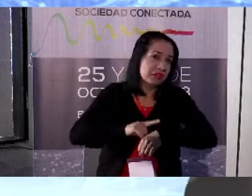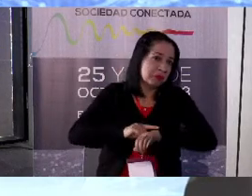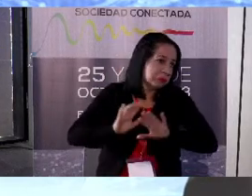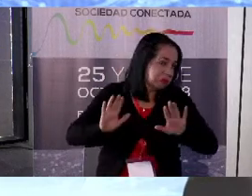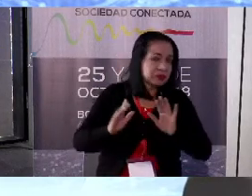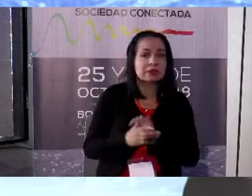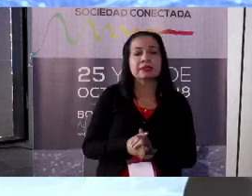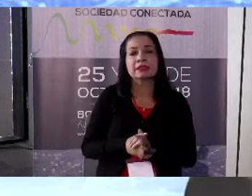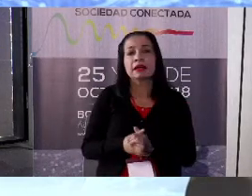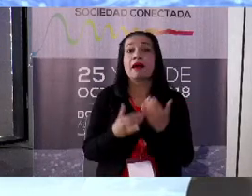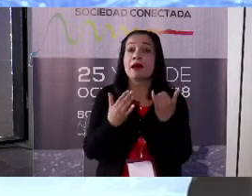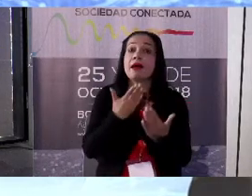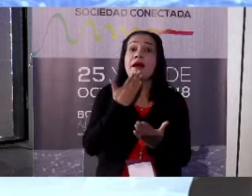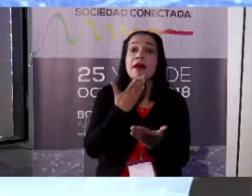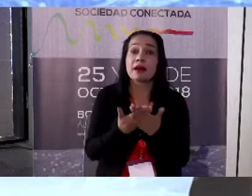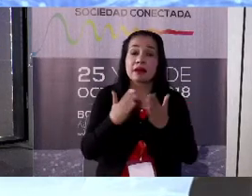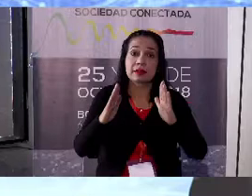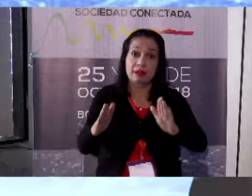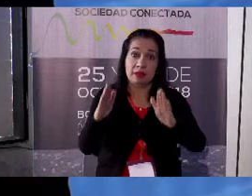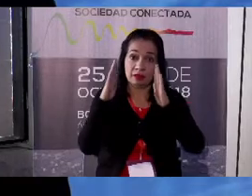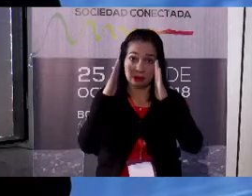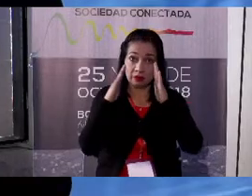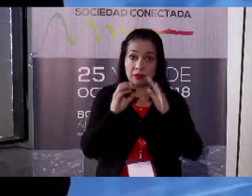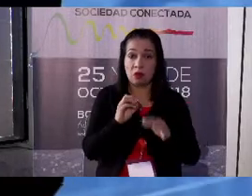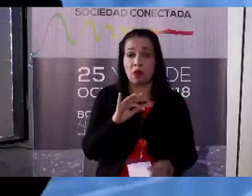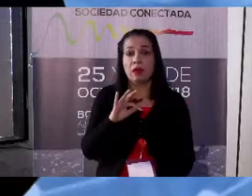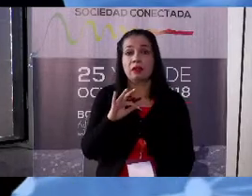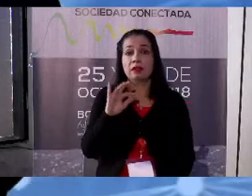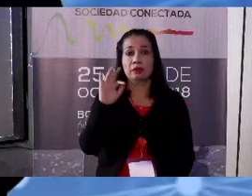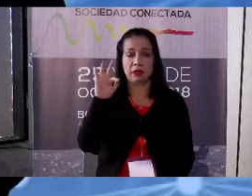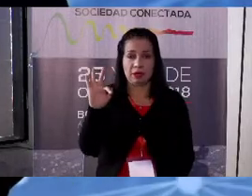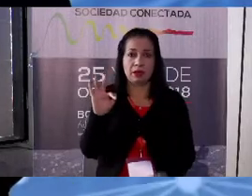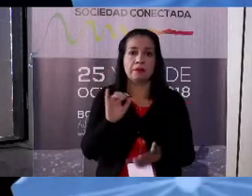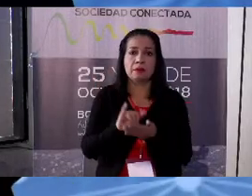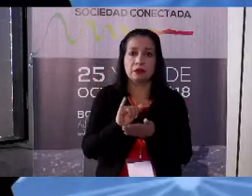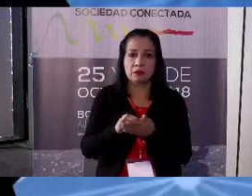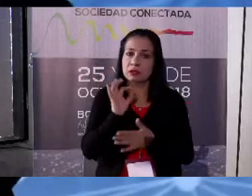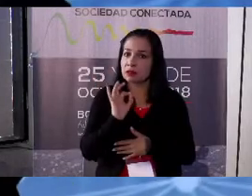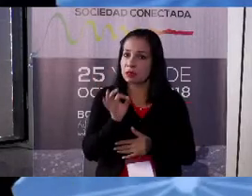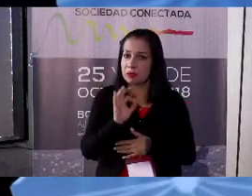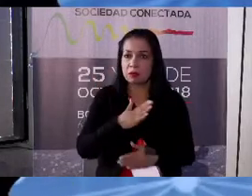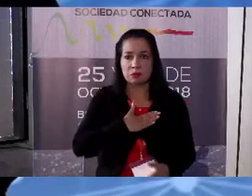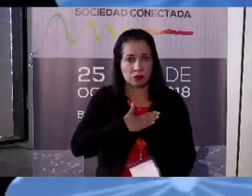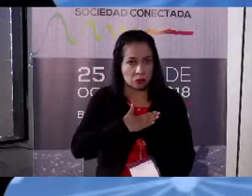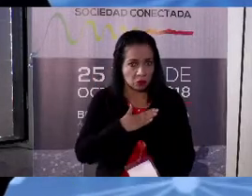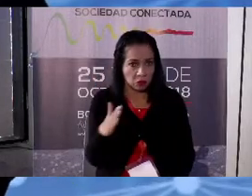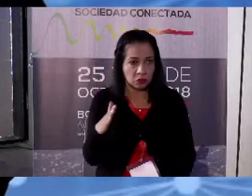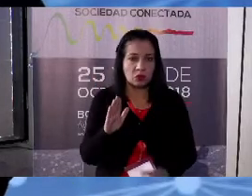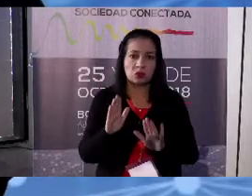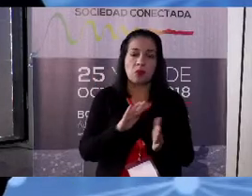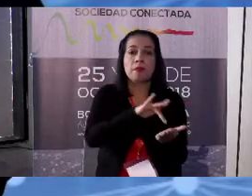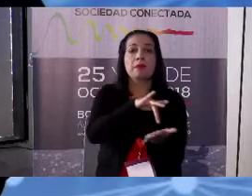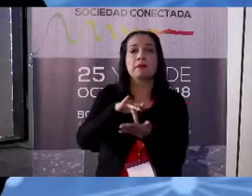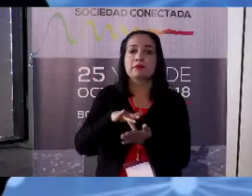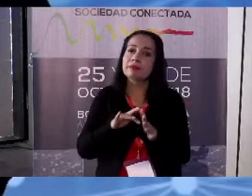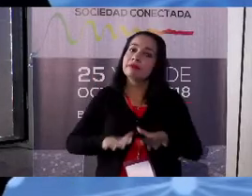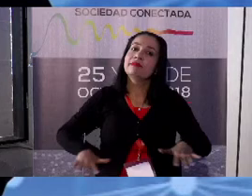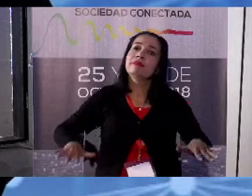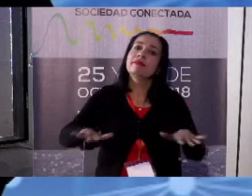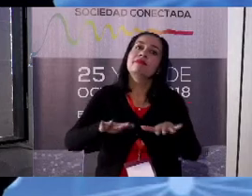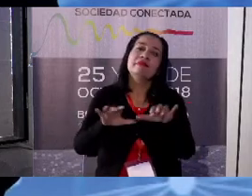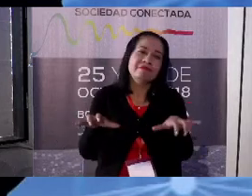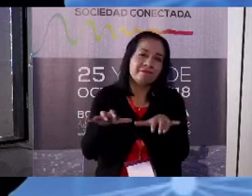agradezco mucho la atención eh para la uit siempre como dije al principio es un gusto participar en todos estos eventos